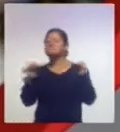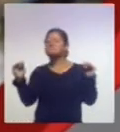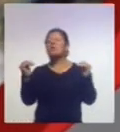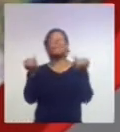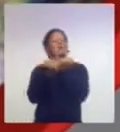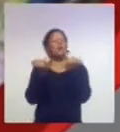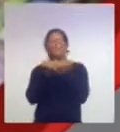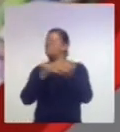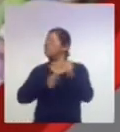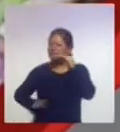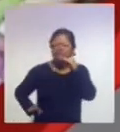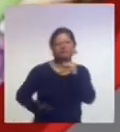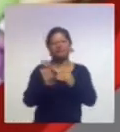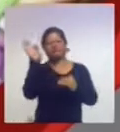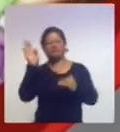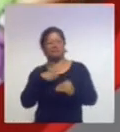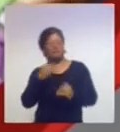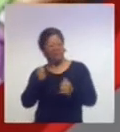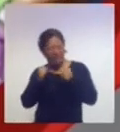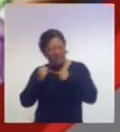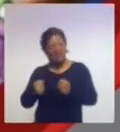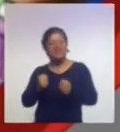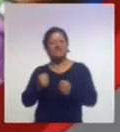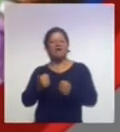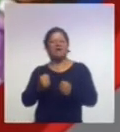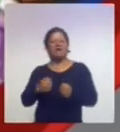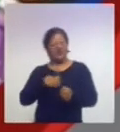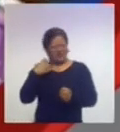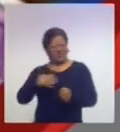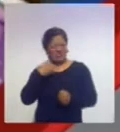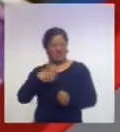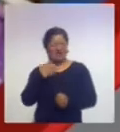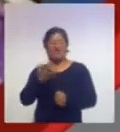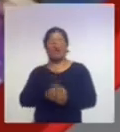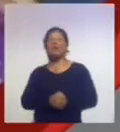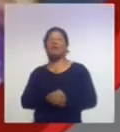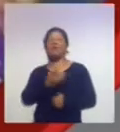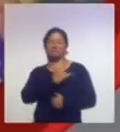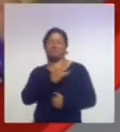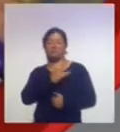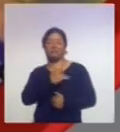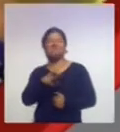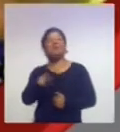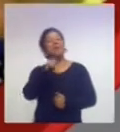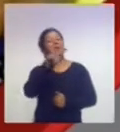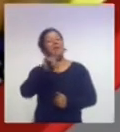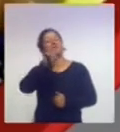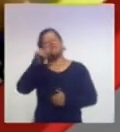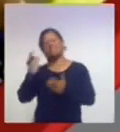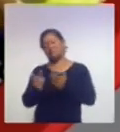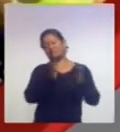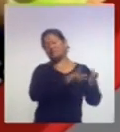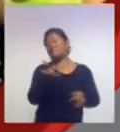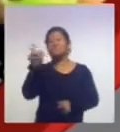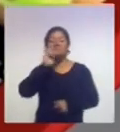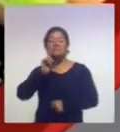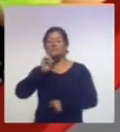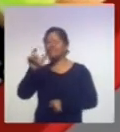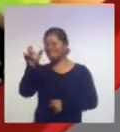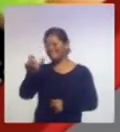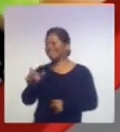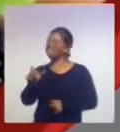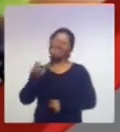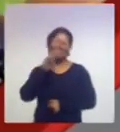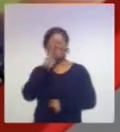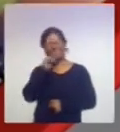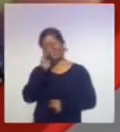avante con fuerza, corazón y coraje. Y bueno, pues comentarles que en la rama femenil que estamos viendo en pantalla, desafortunadamente Serena Williams no pudo